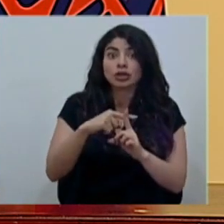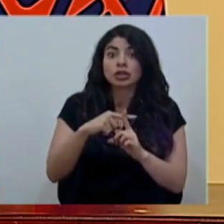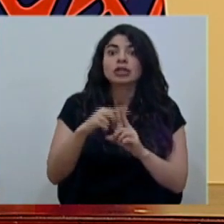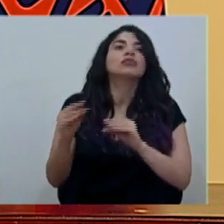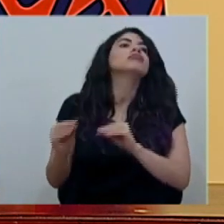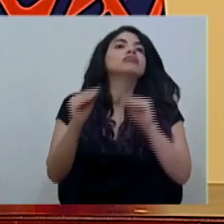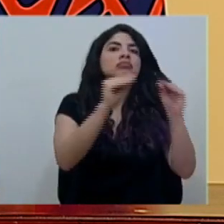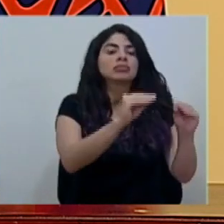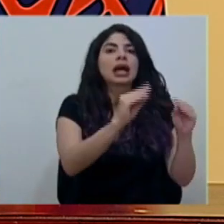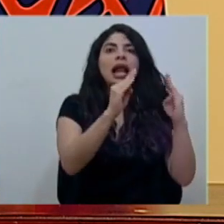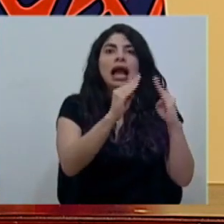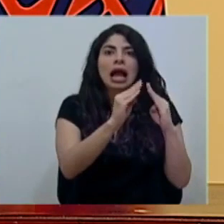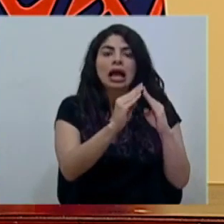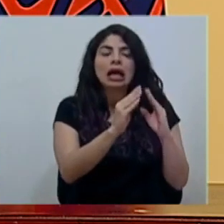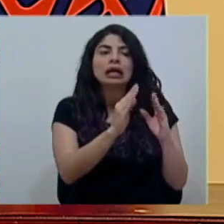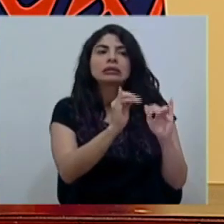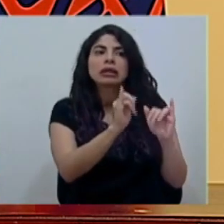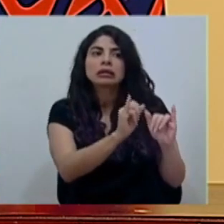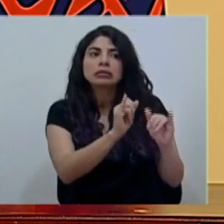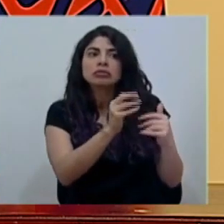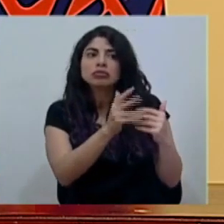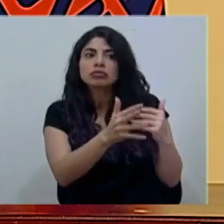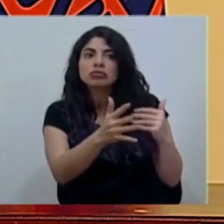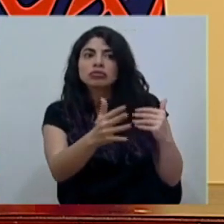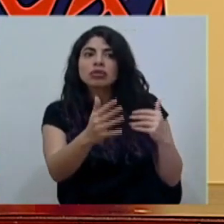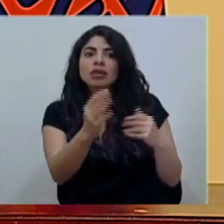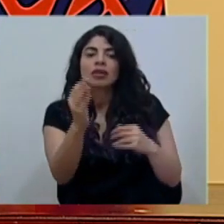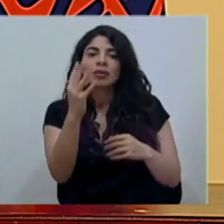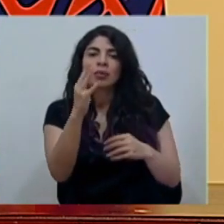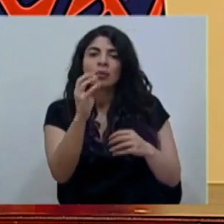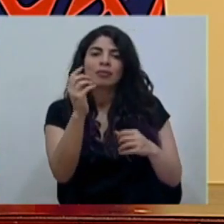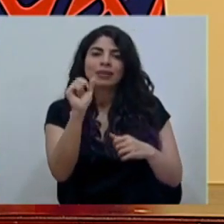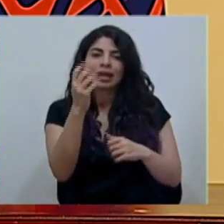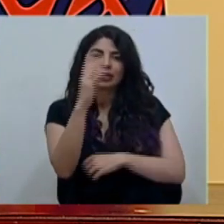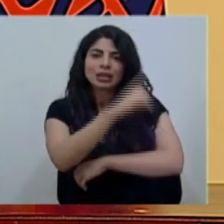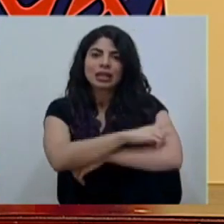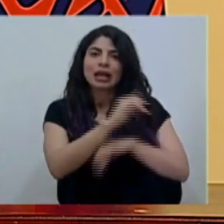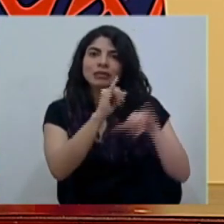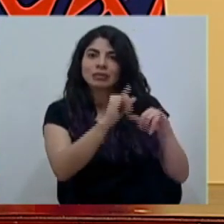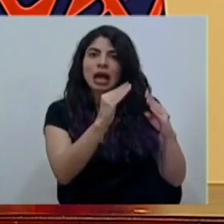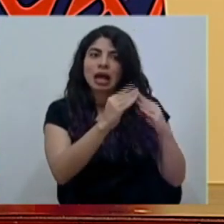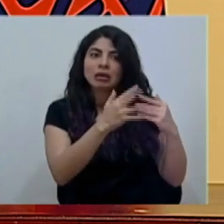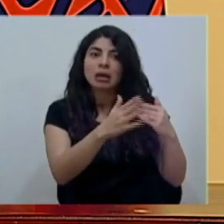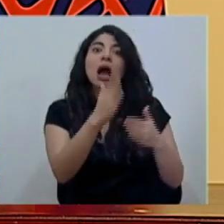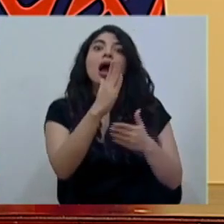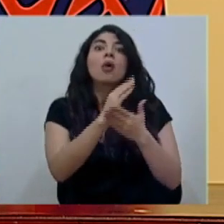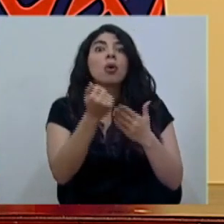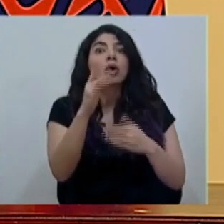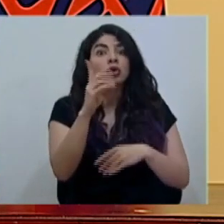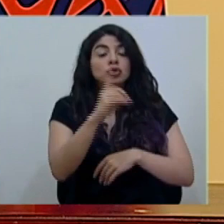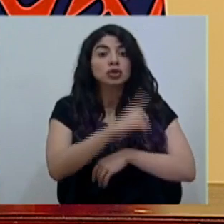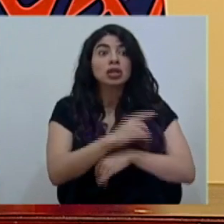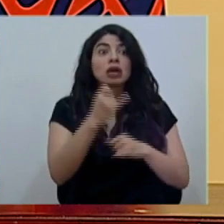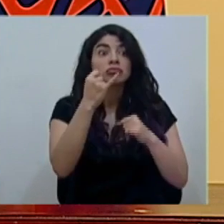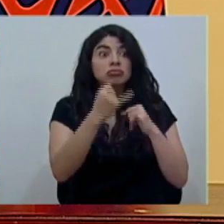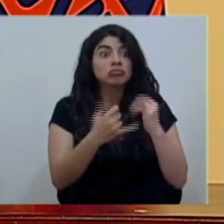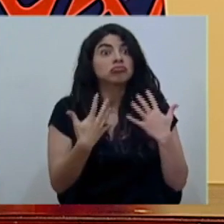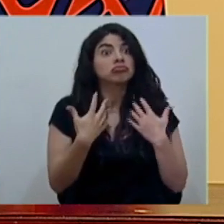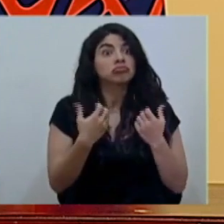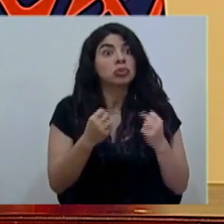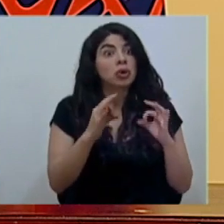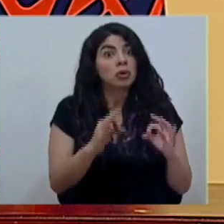trasladados a sus hogares para que finalicen su cuarentena, e incluso hay algunos que han terminado su cuarentena, hemos terminado de compensarlos